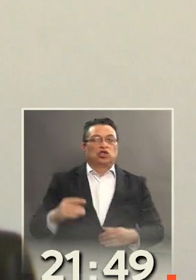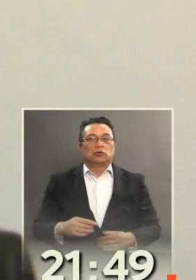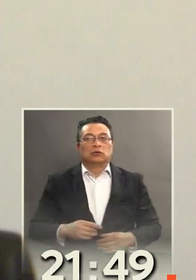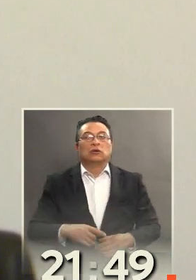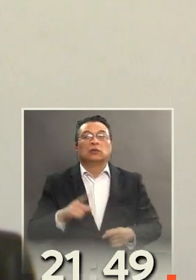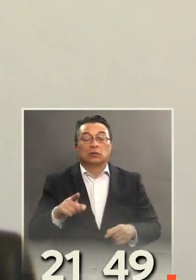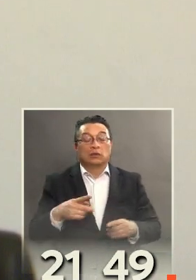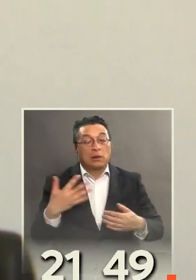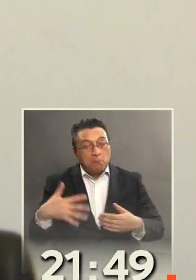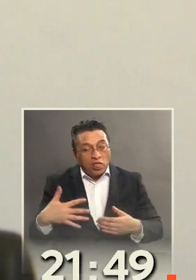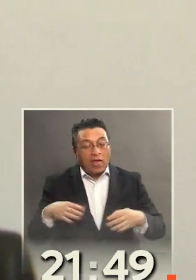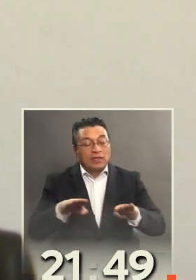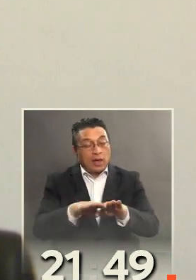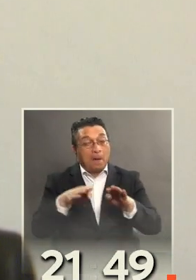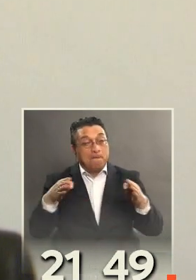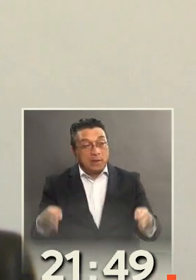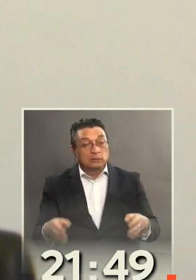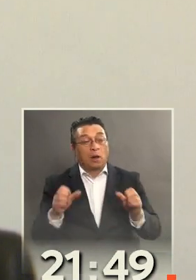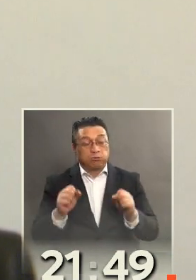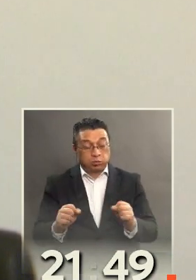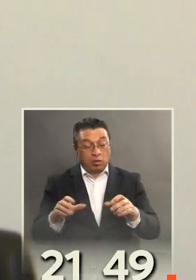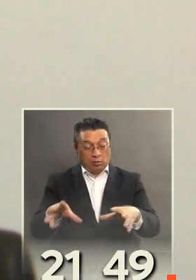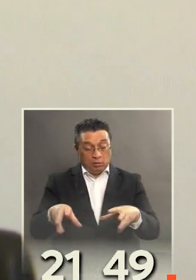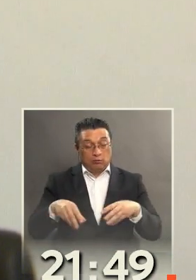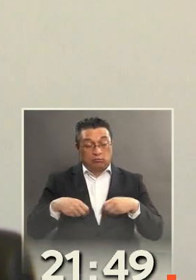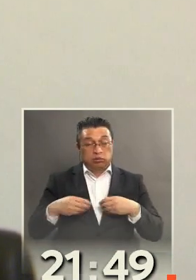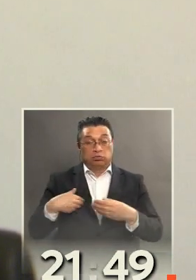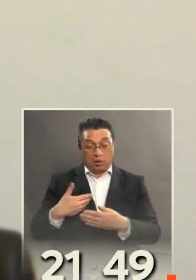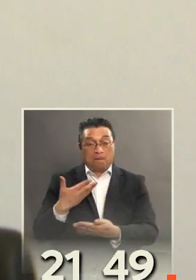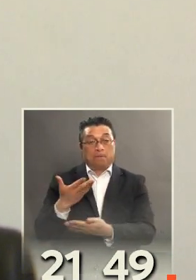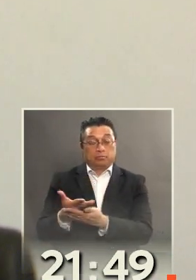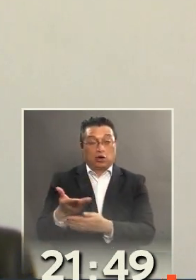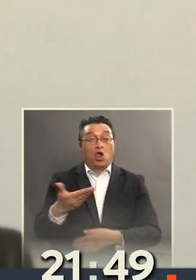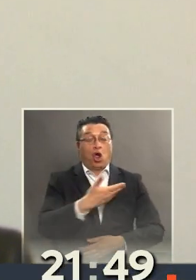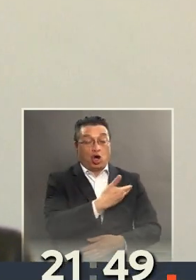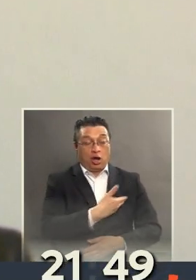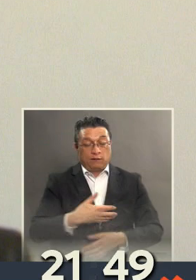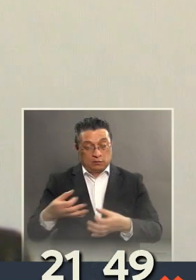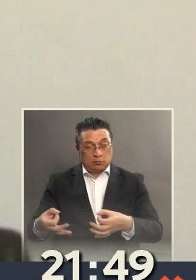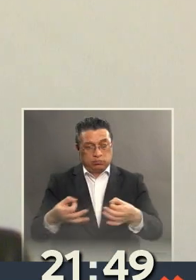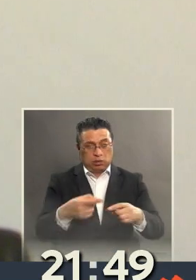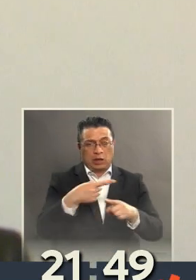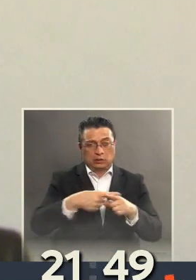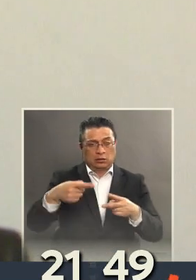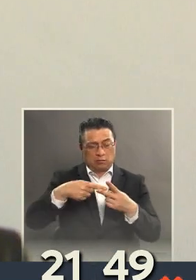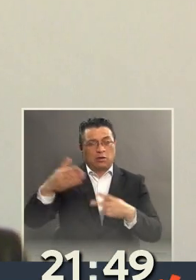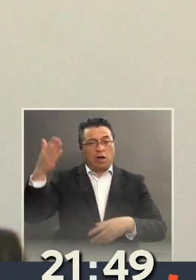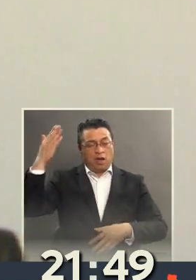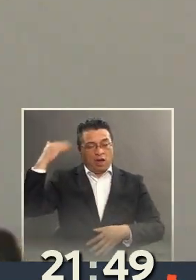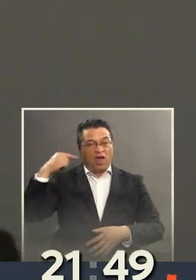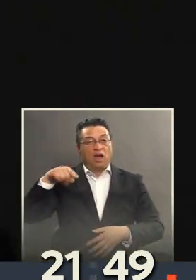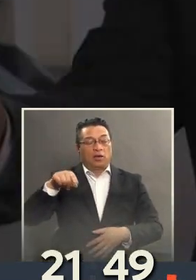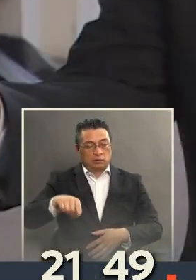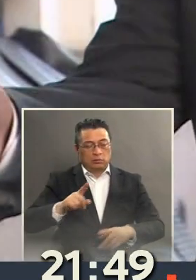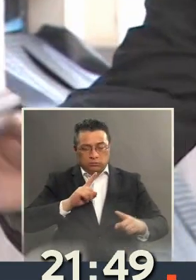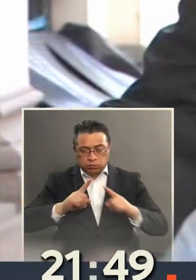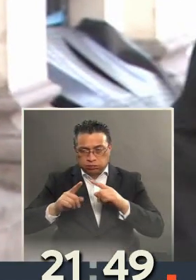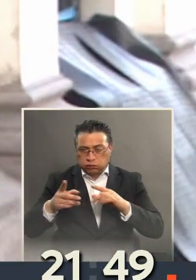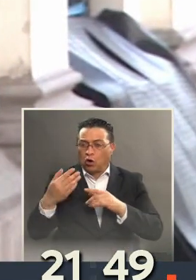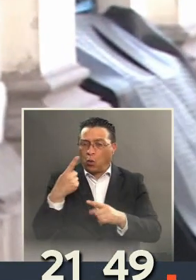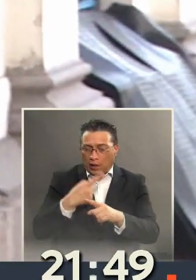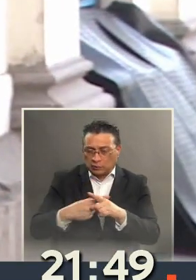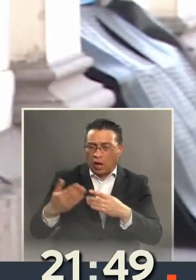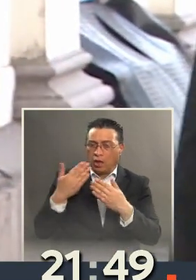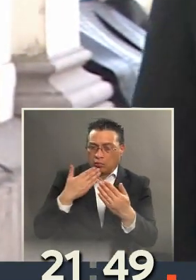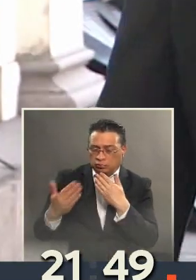mesa pueda acoger la solicitud que hizo el gobierno hace bastantes semanas atrás de tener una instancia de coordinación semanal. La